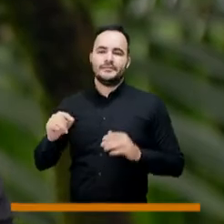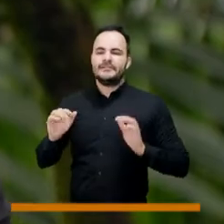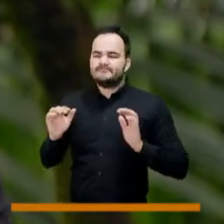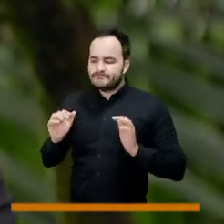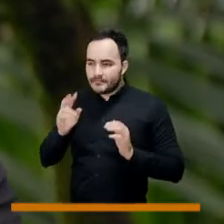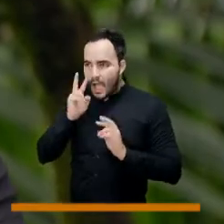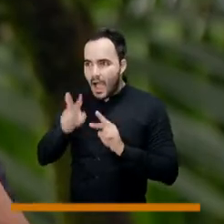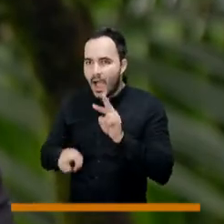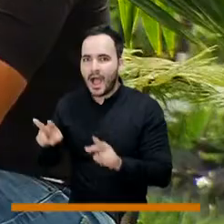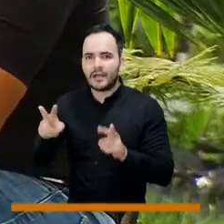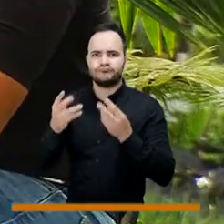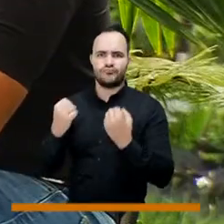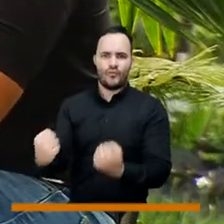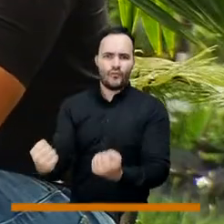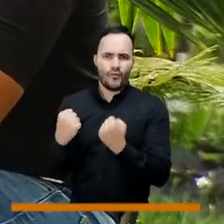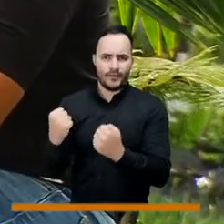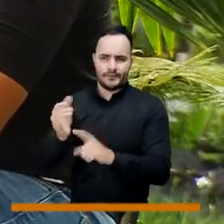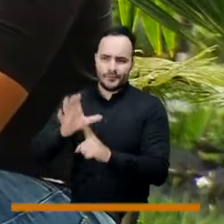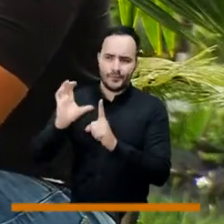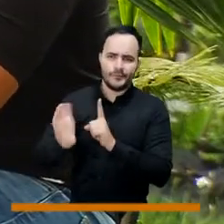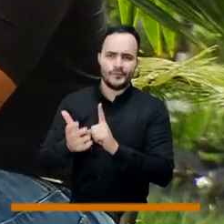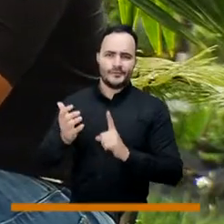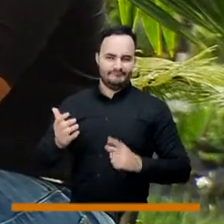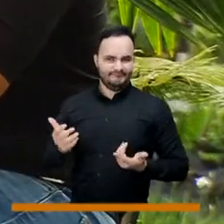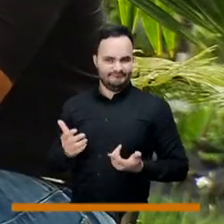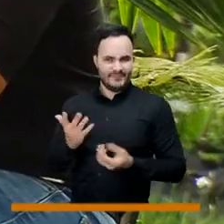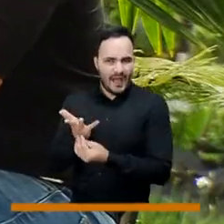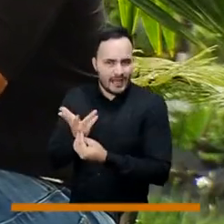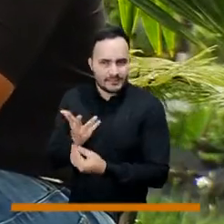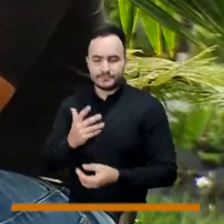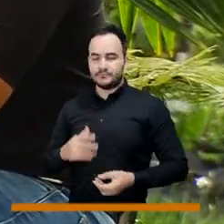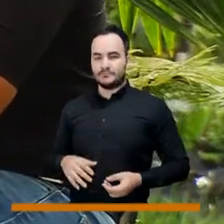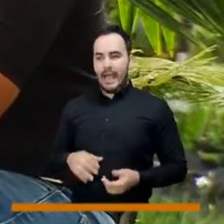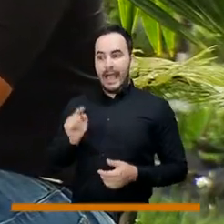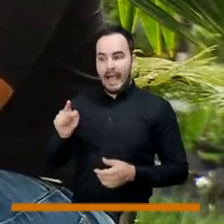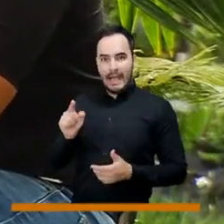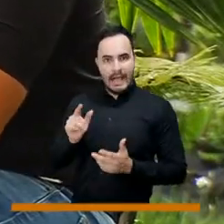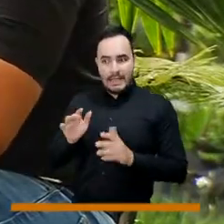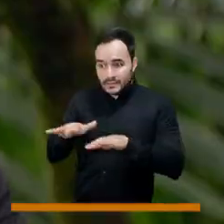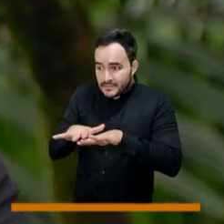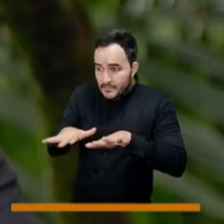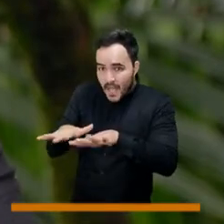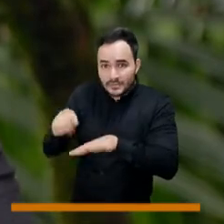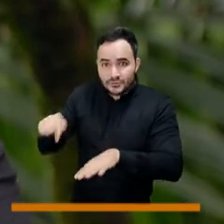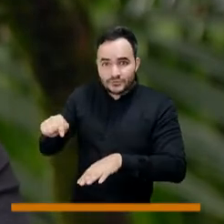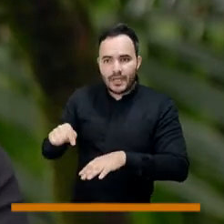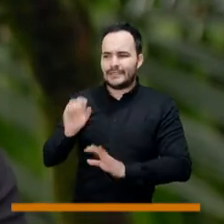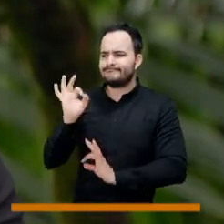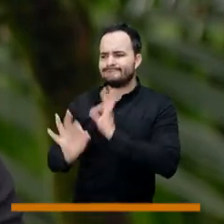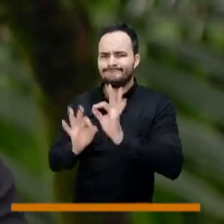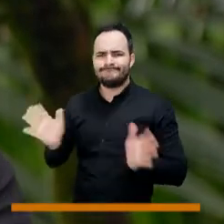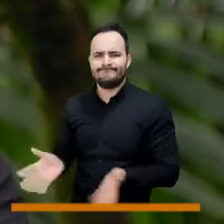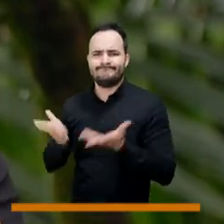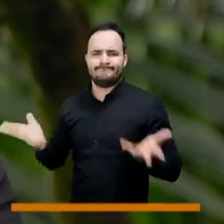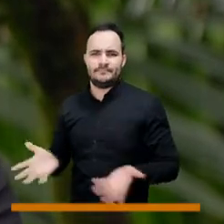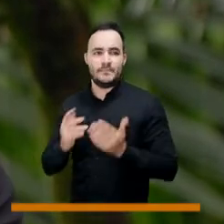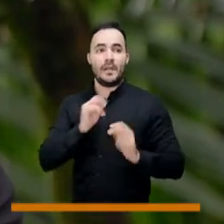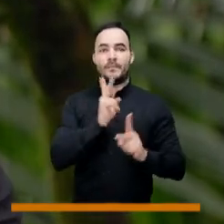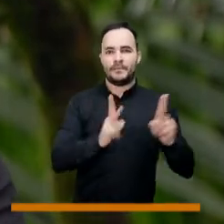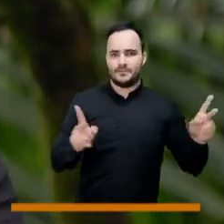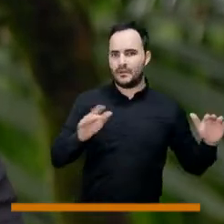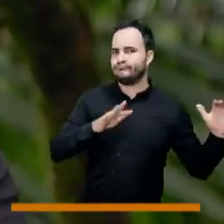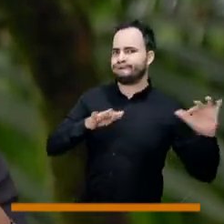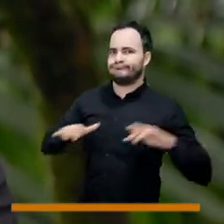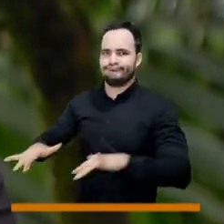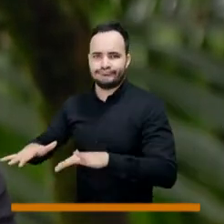ese distrito donde se concentra lo artístico, lo cultural. Es ahí lo que tenemos que potencializar, que la gente vaya, que la gente lo